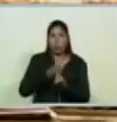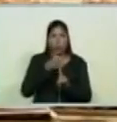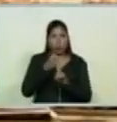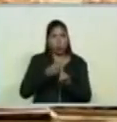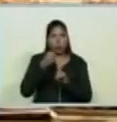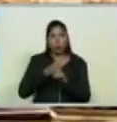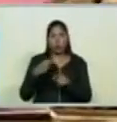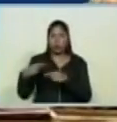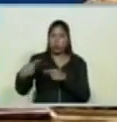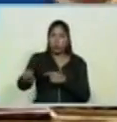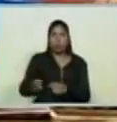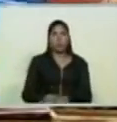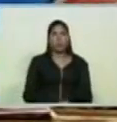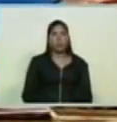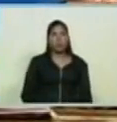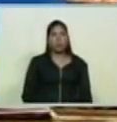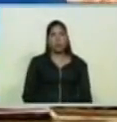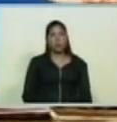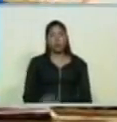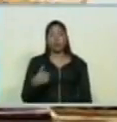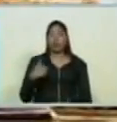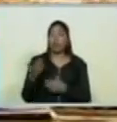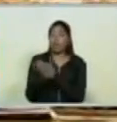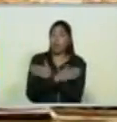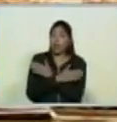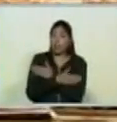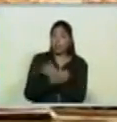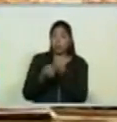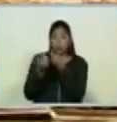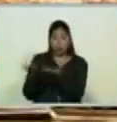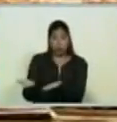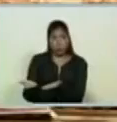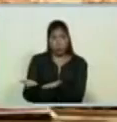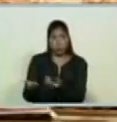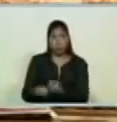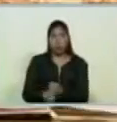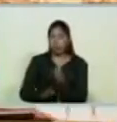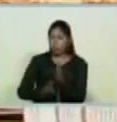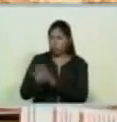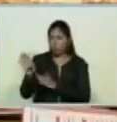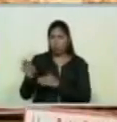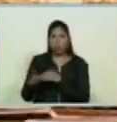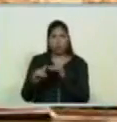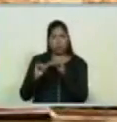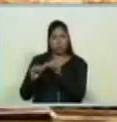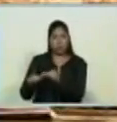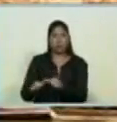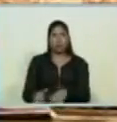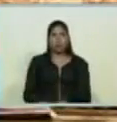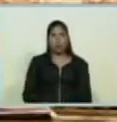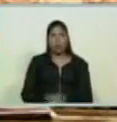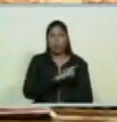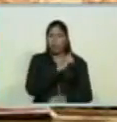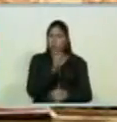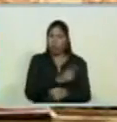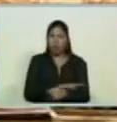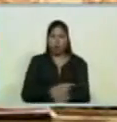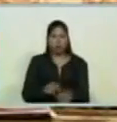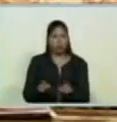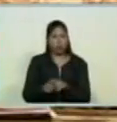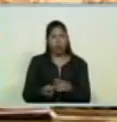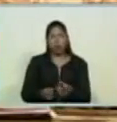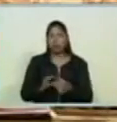está ministra Kira Andrade, la felicito. Siga adelante, compañera, con mucha fuerza, con mucho